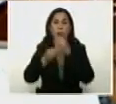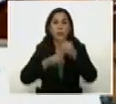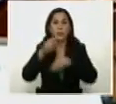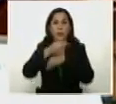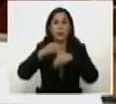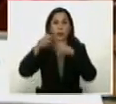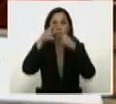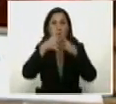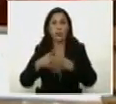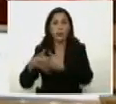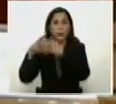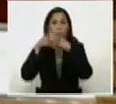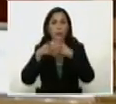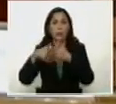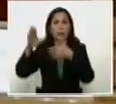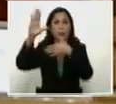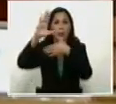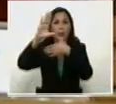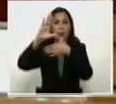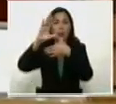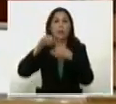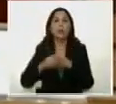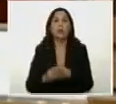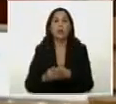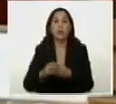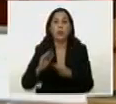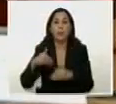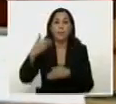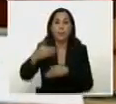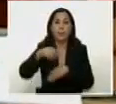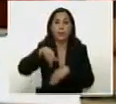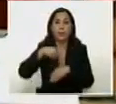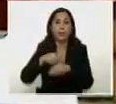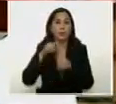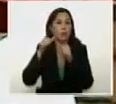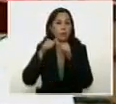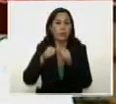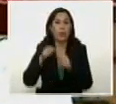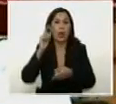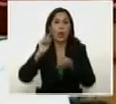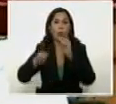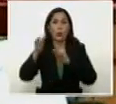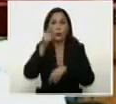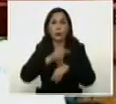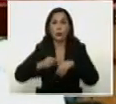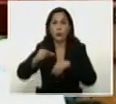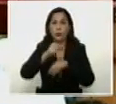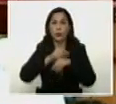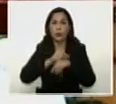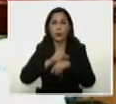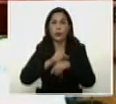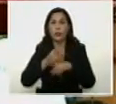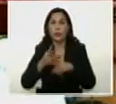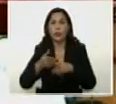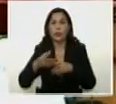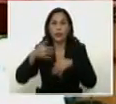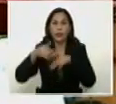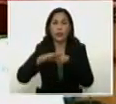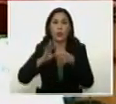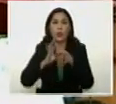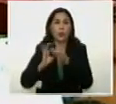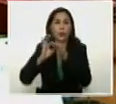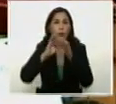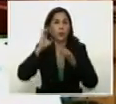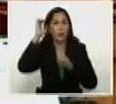de los Estados Unidos de América y de la prórroga de las mismas por parte de algunos gobiernos que integran la Unión